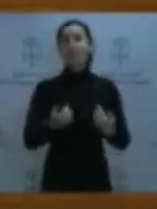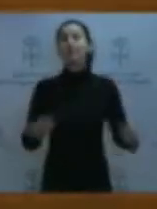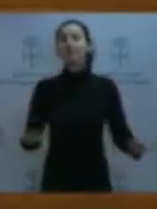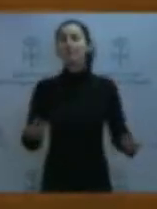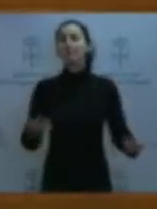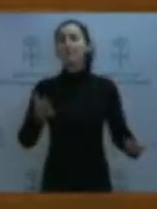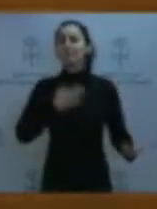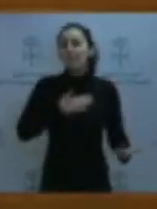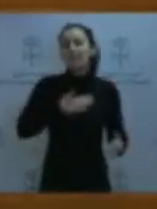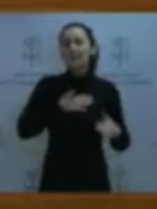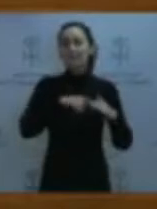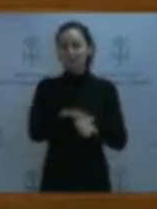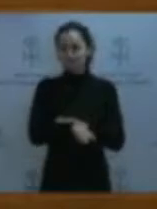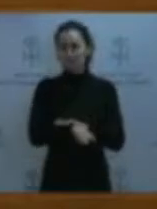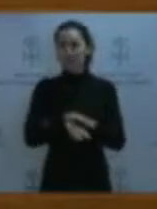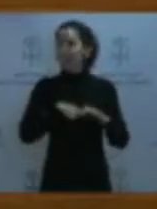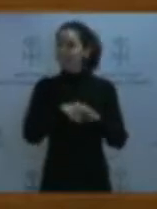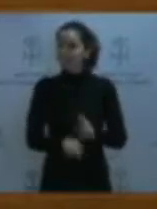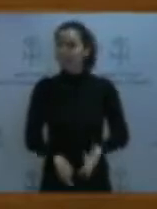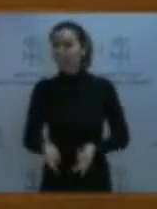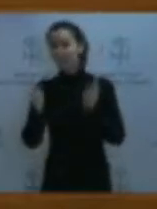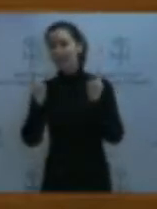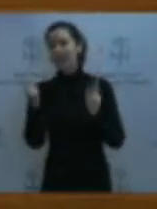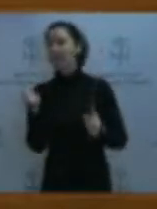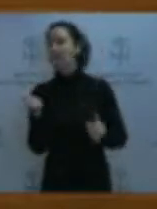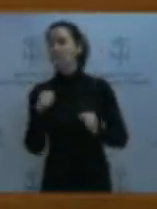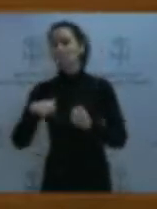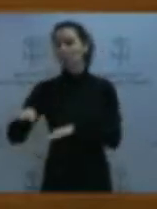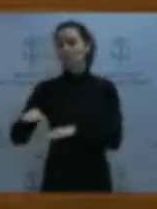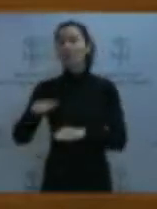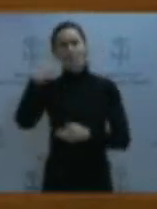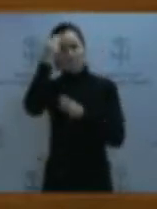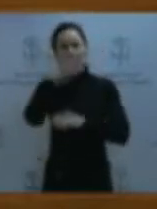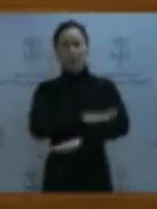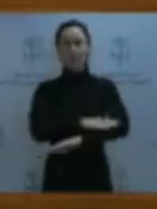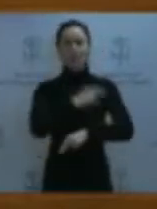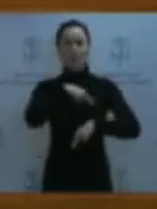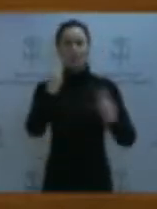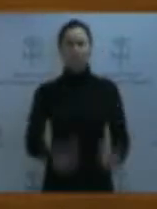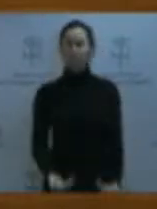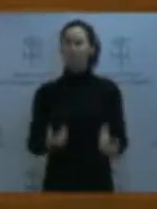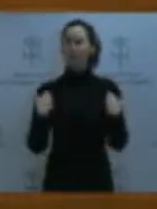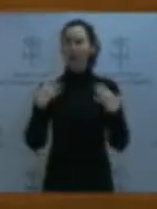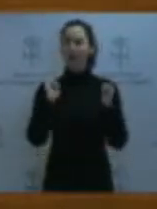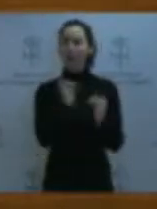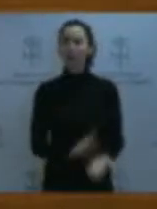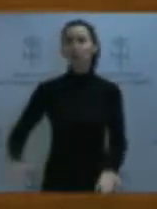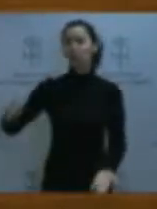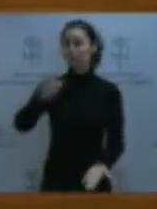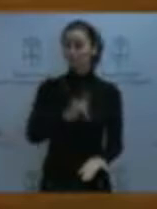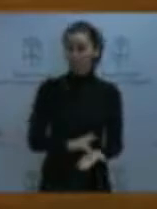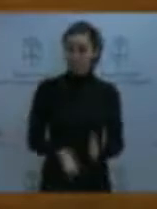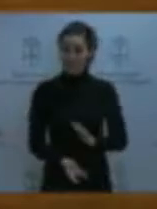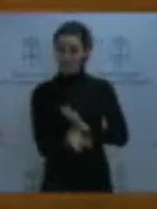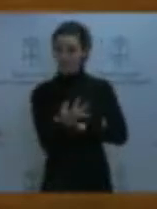dejo en manos de los liberales. Yo sigo pensando que la administración pública tiene una responsabilidad a la hora de